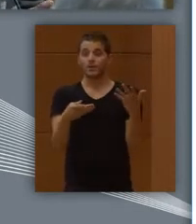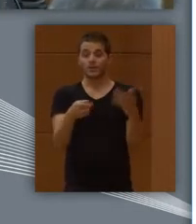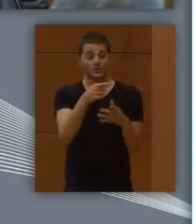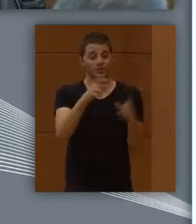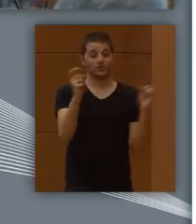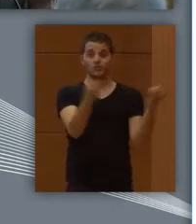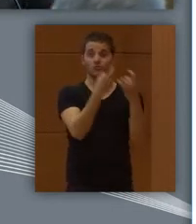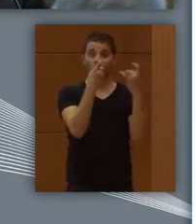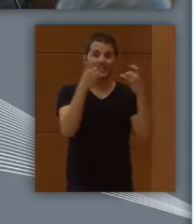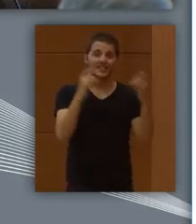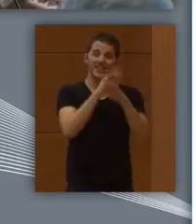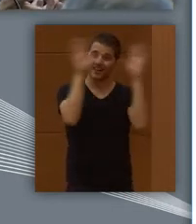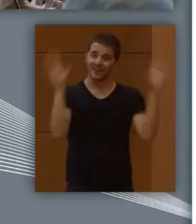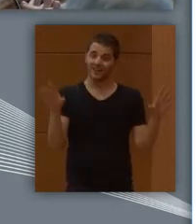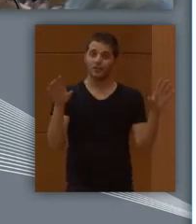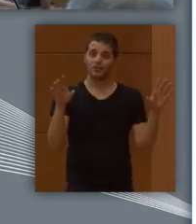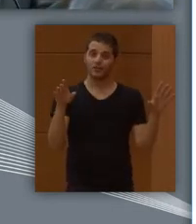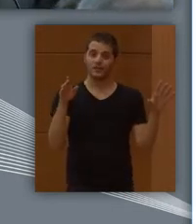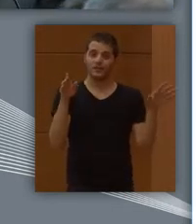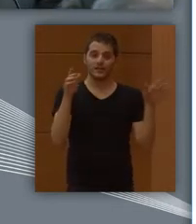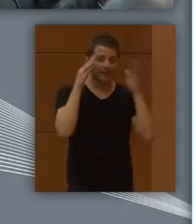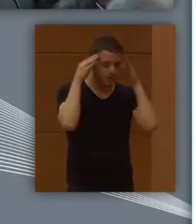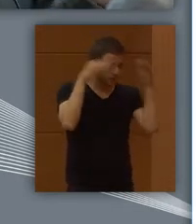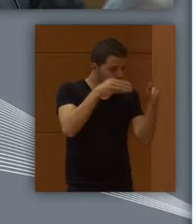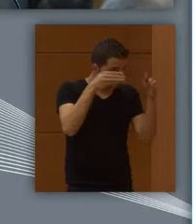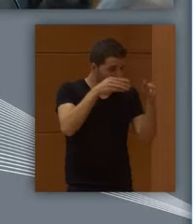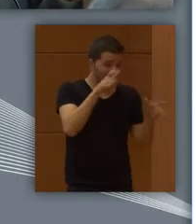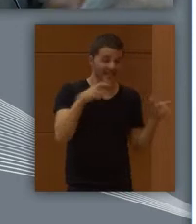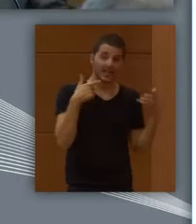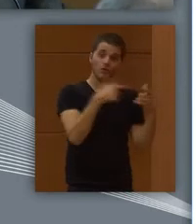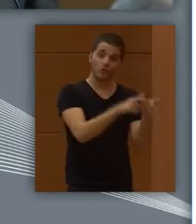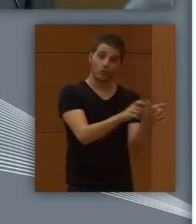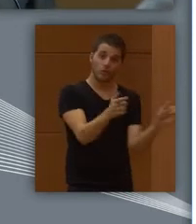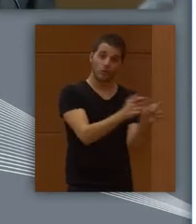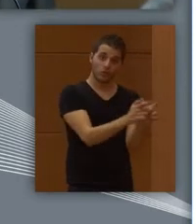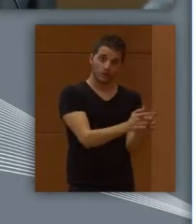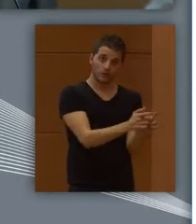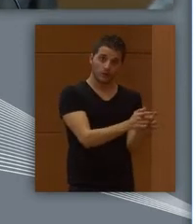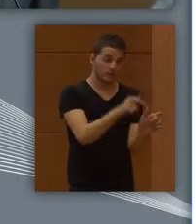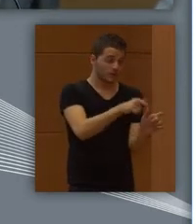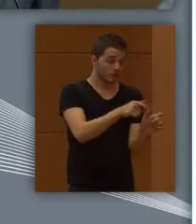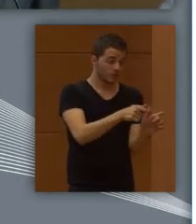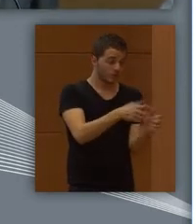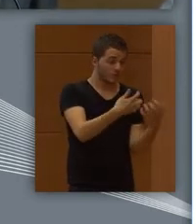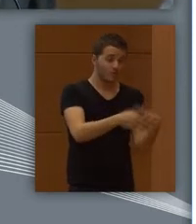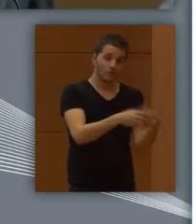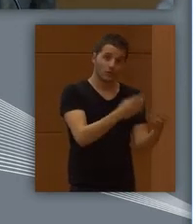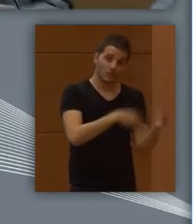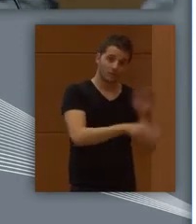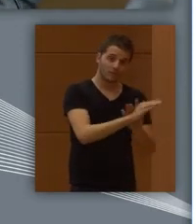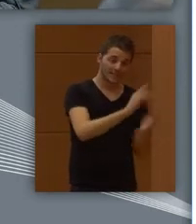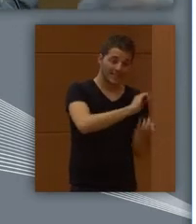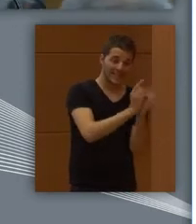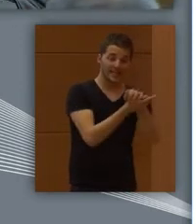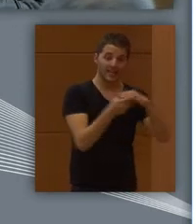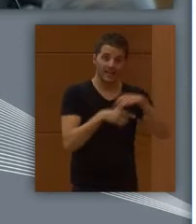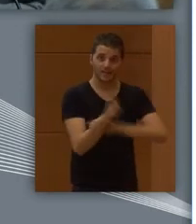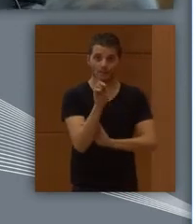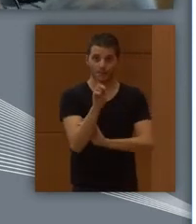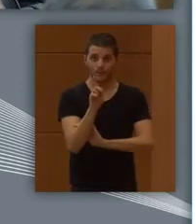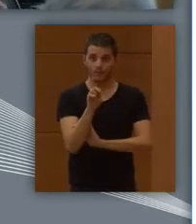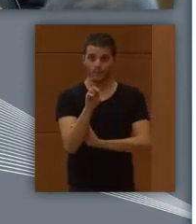con claridad, que es atendiendo, escuchando a la minoría, a los márgenes, que vamos a encontrar lo que serán los motores de innovación y de cambio. Bueno, pero es que